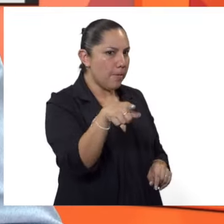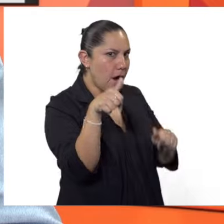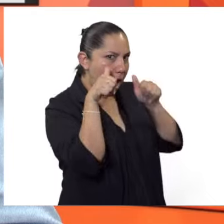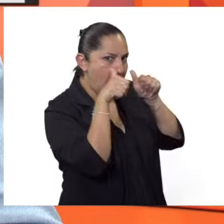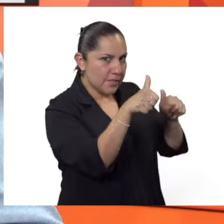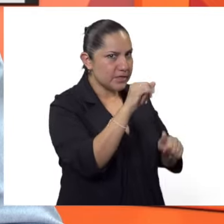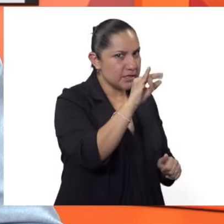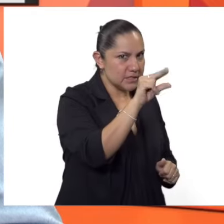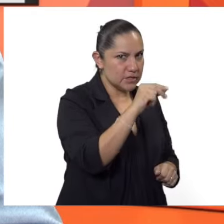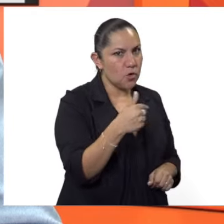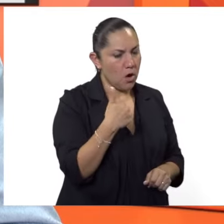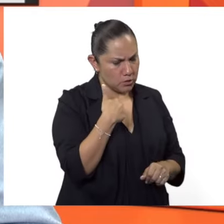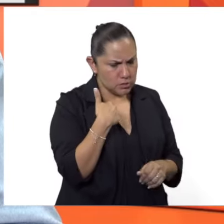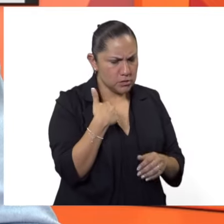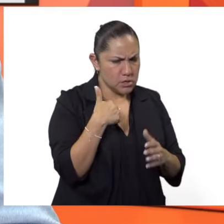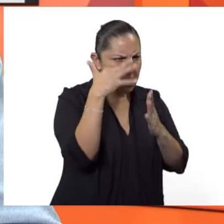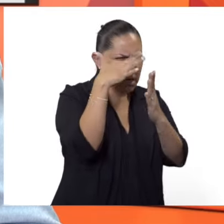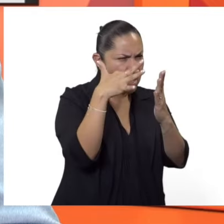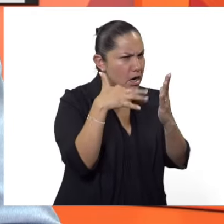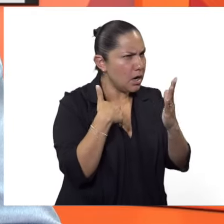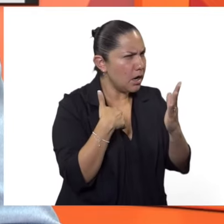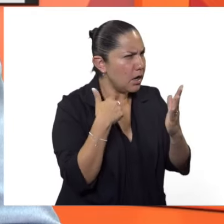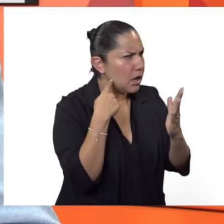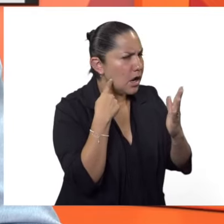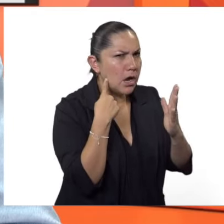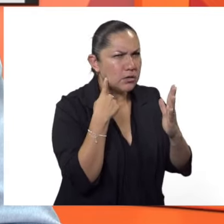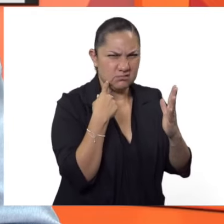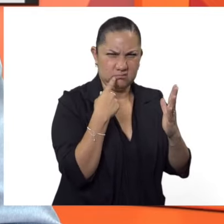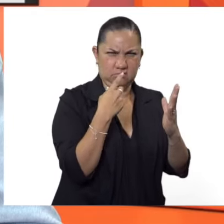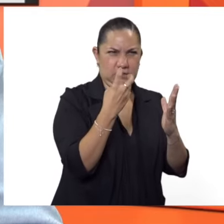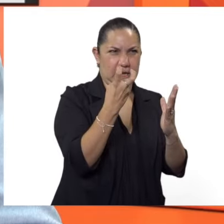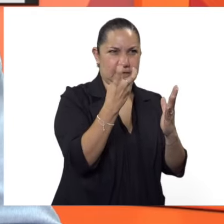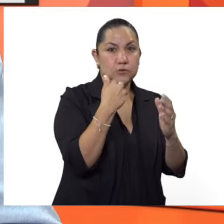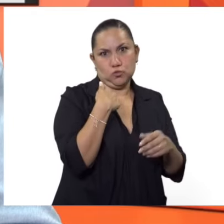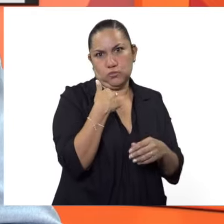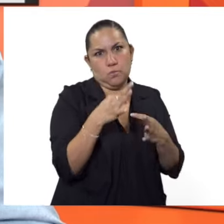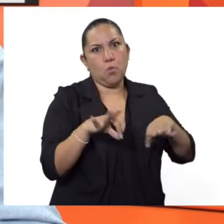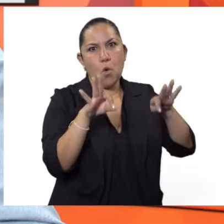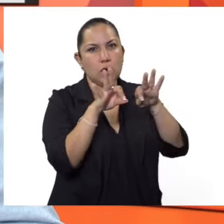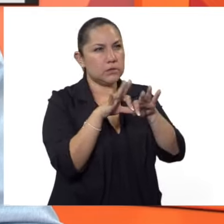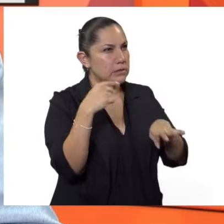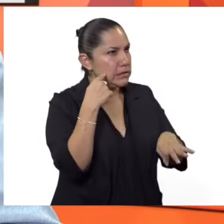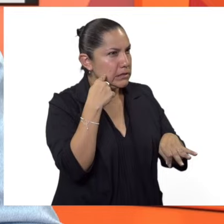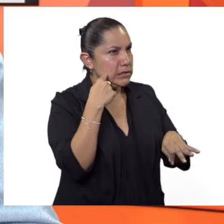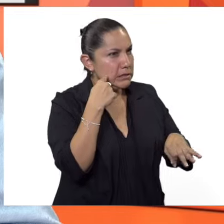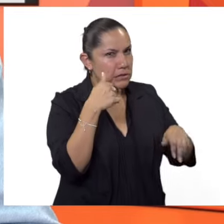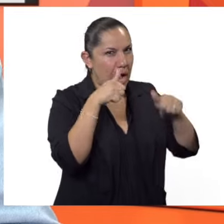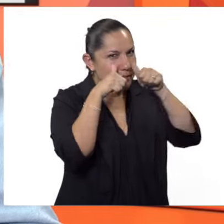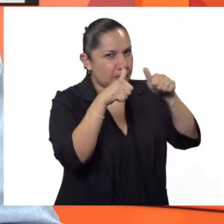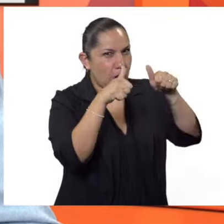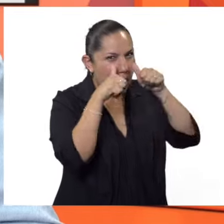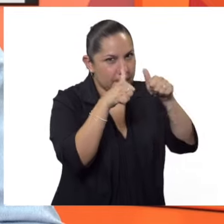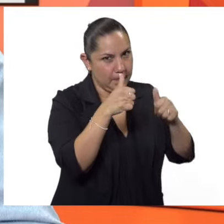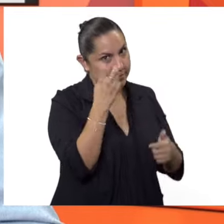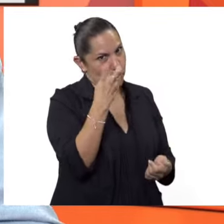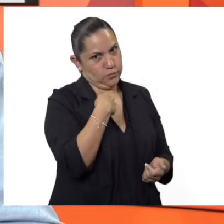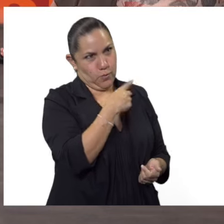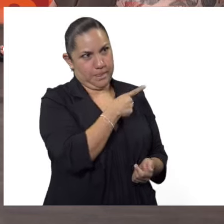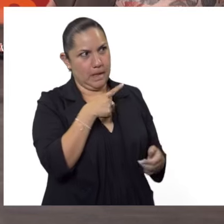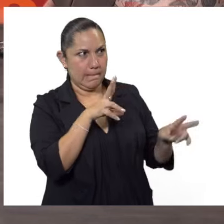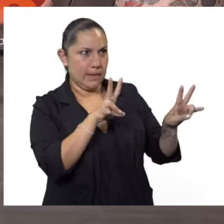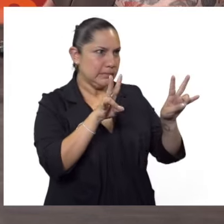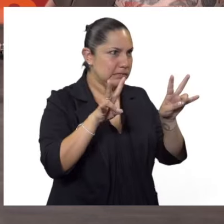un ejercicio fundamental Entonces siempre tuve que estar muy atento o sea todo el tiempo tengo que estar atento porque si no esto